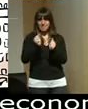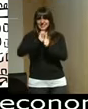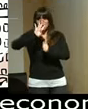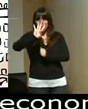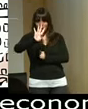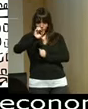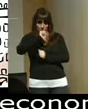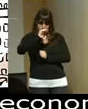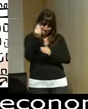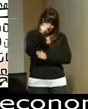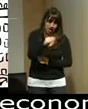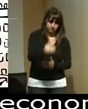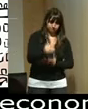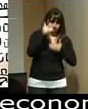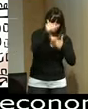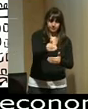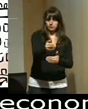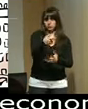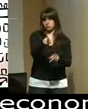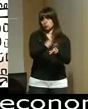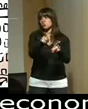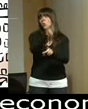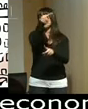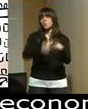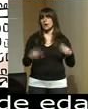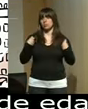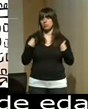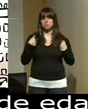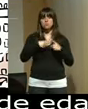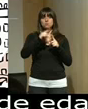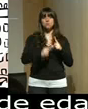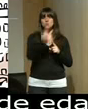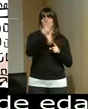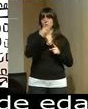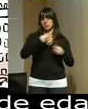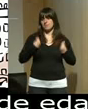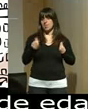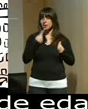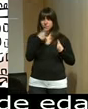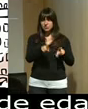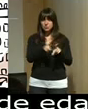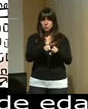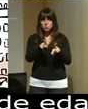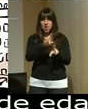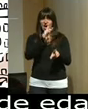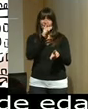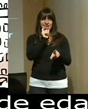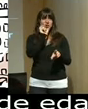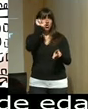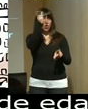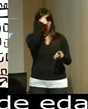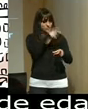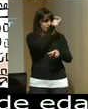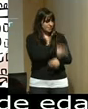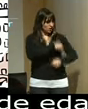vida. Por ello, el concepto de envejecimiento activo supone un cambio de paradigma, ya que las personas mayores dejan de ser sujetos pasivos